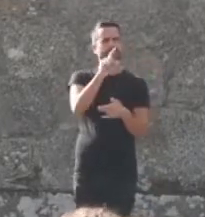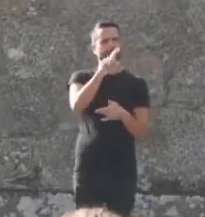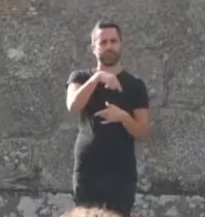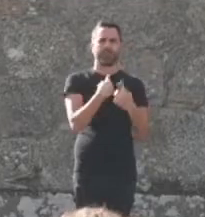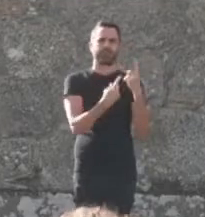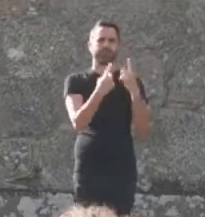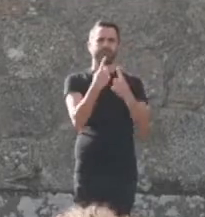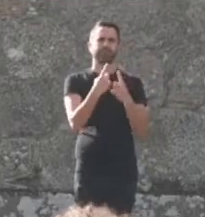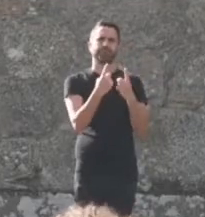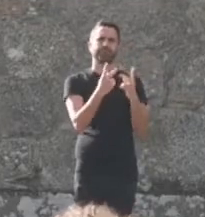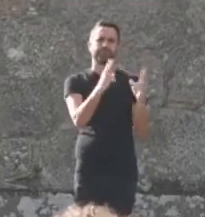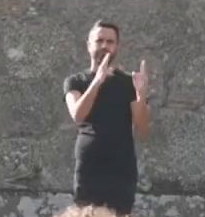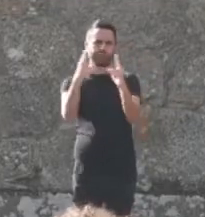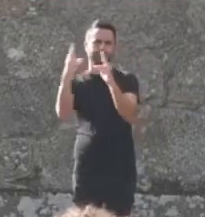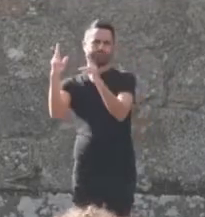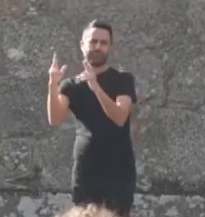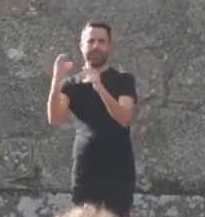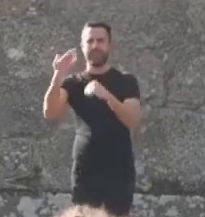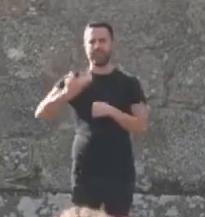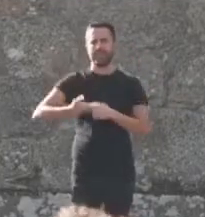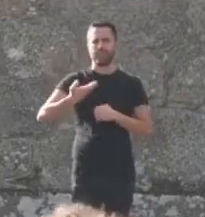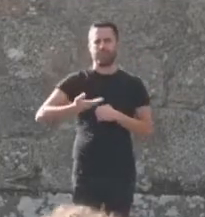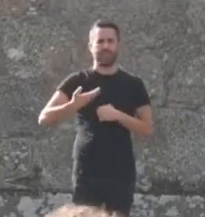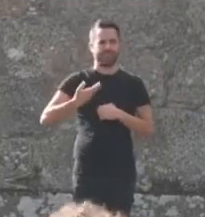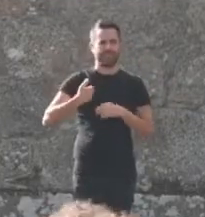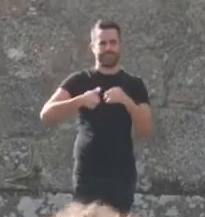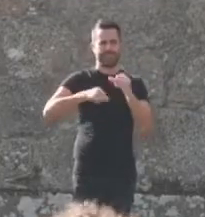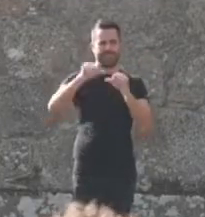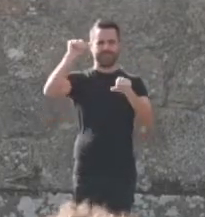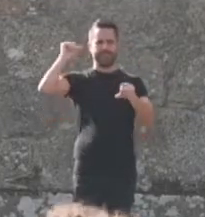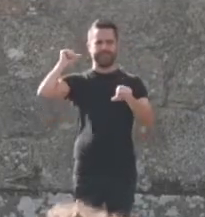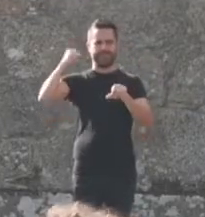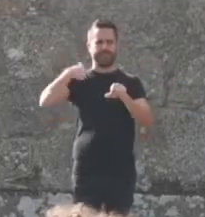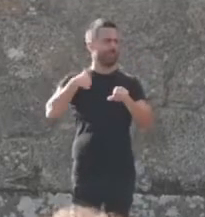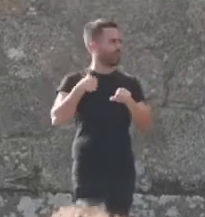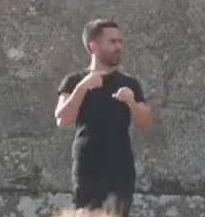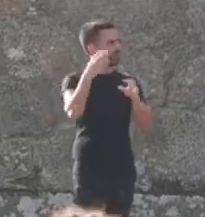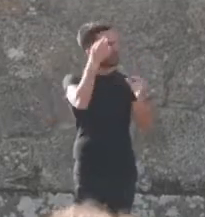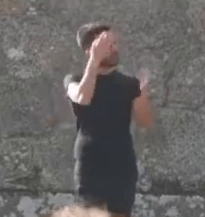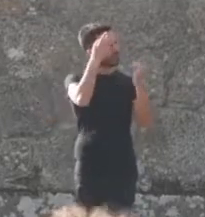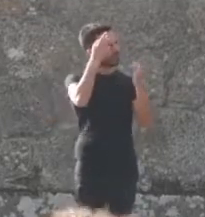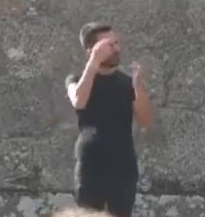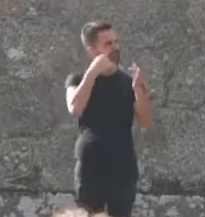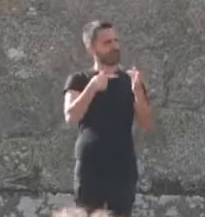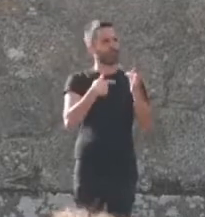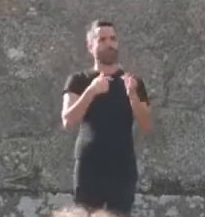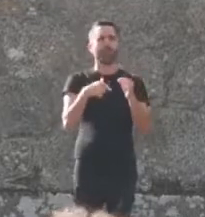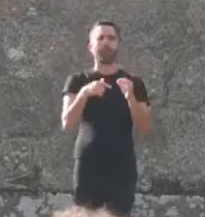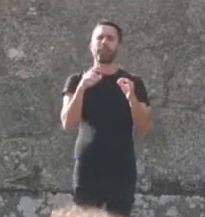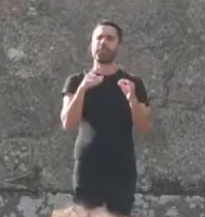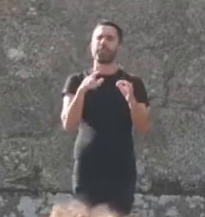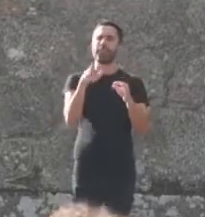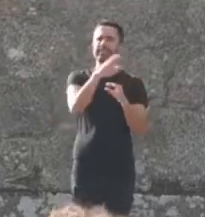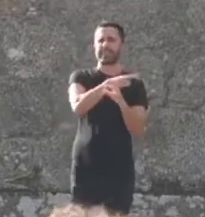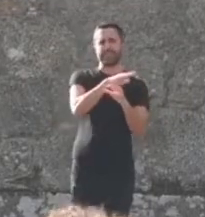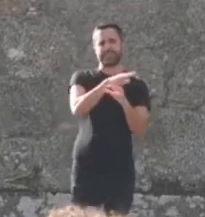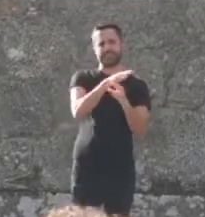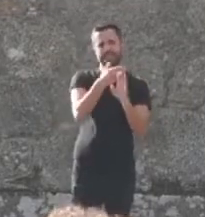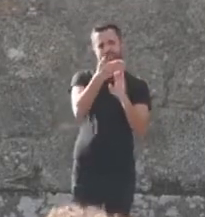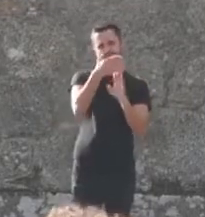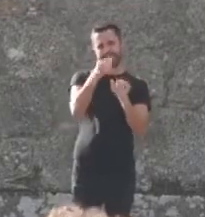importantes do pasado desta illa, concretamente o pasado máis relacionado coa